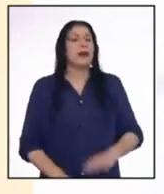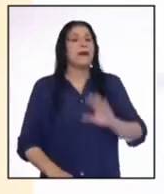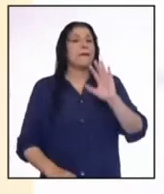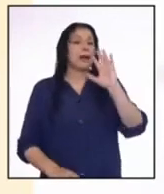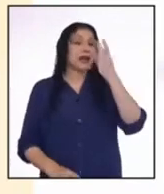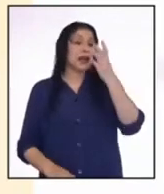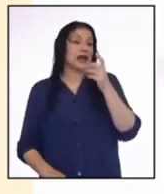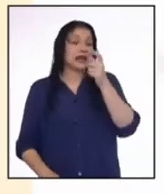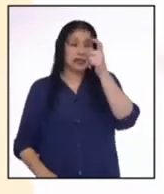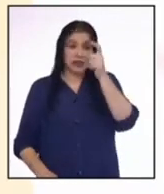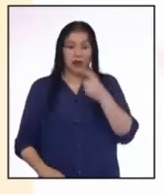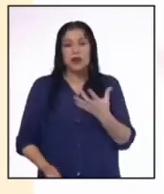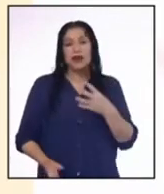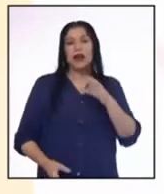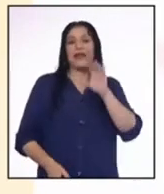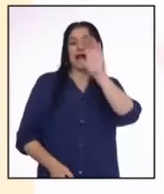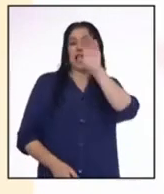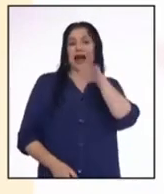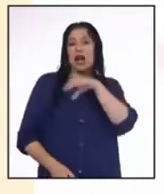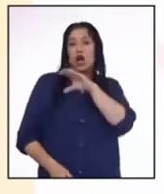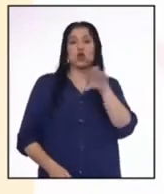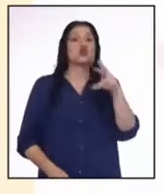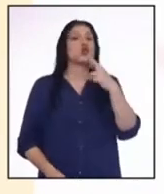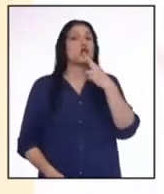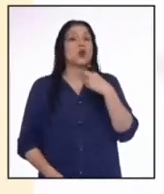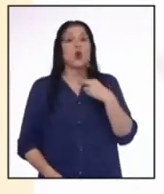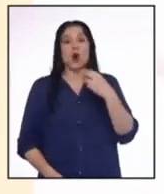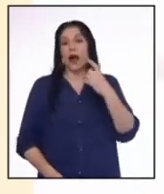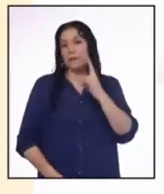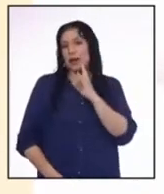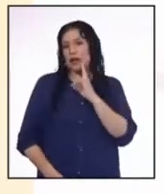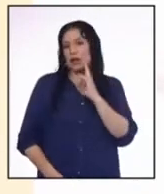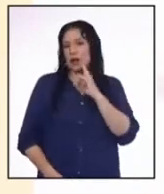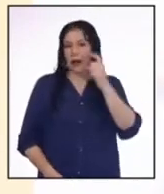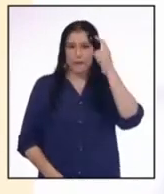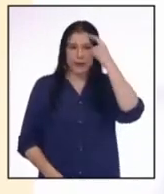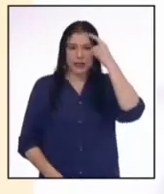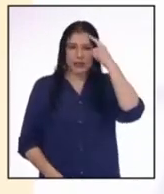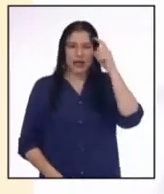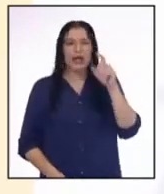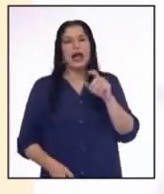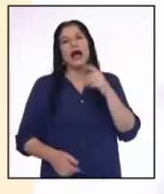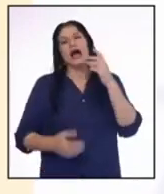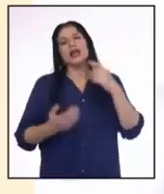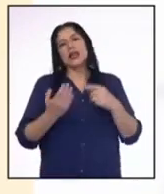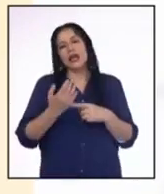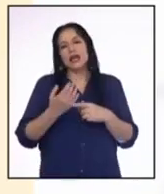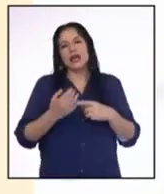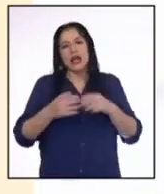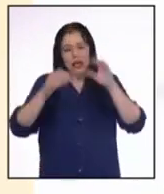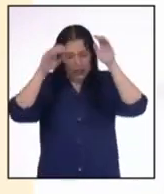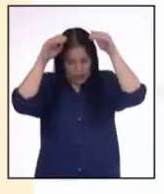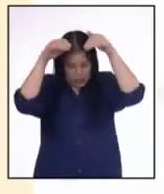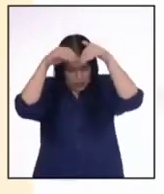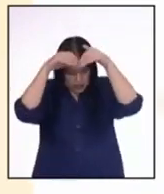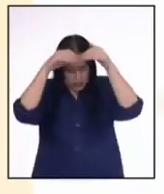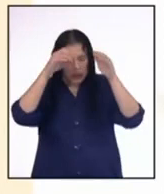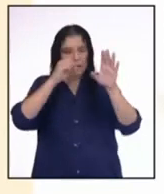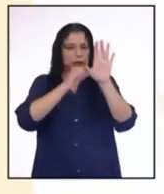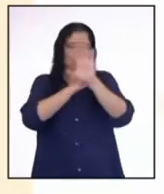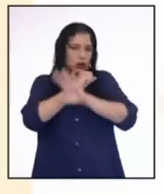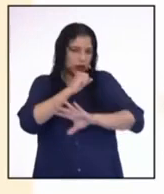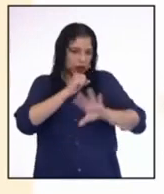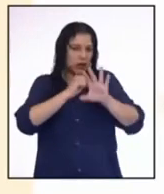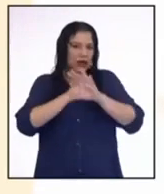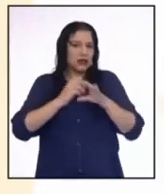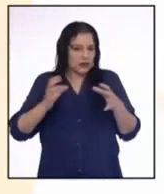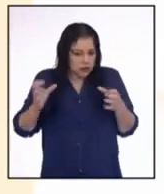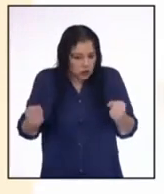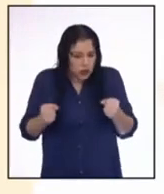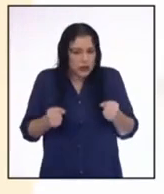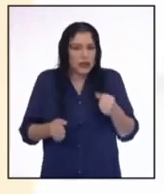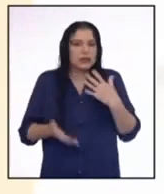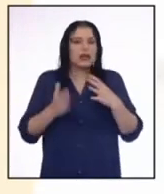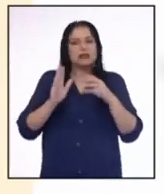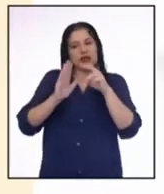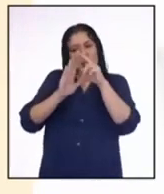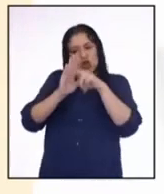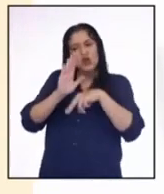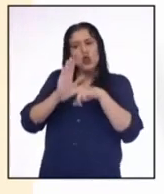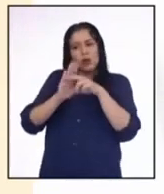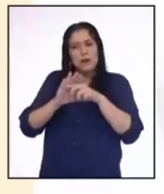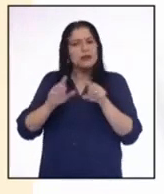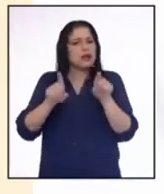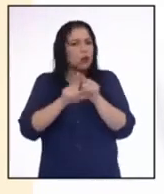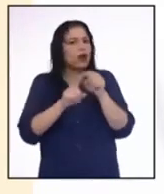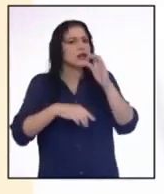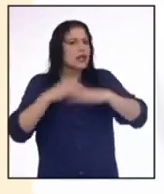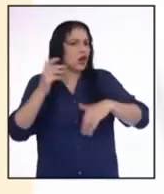quinta columna, la de la Cruz Roja Americana, consideró la opinión de que la técnica agacharse, cubrirse y sujetarse se basa en códigos y